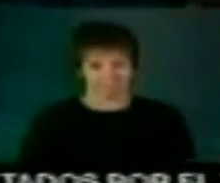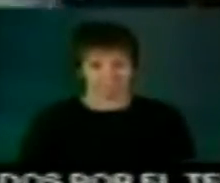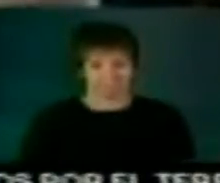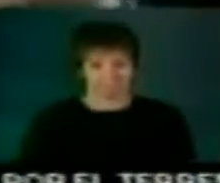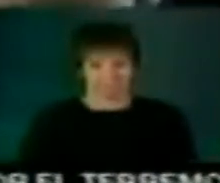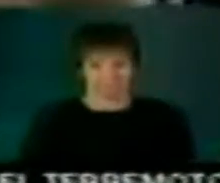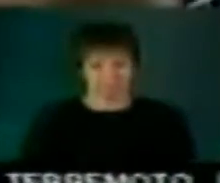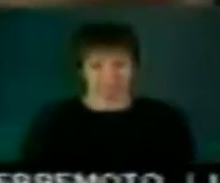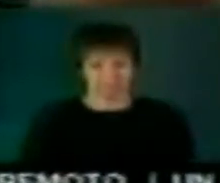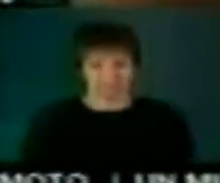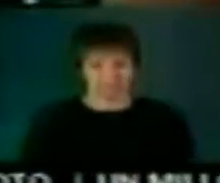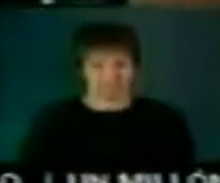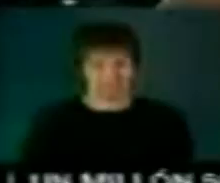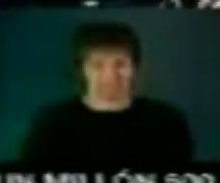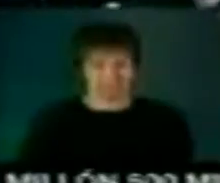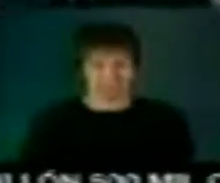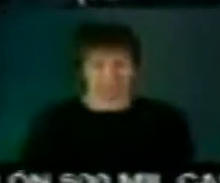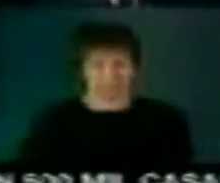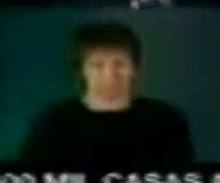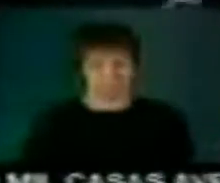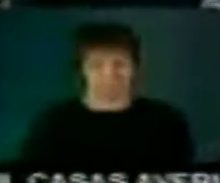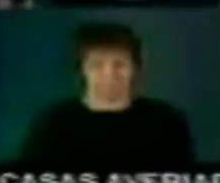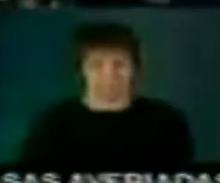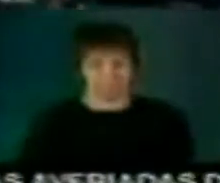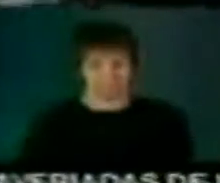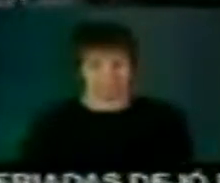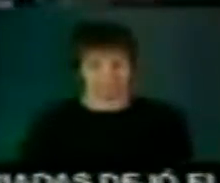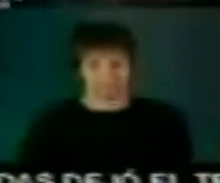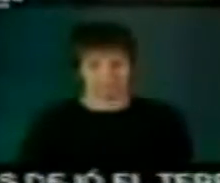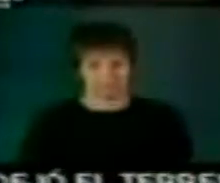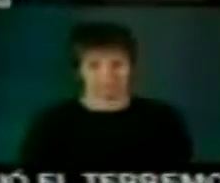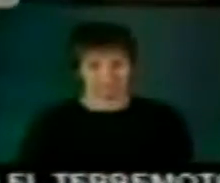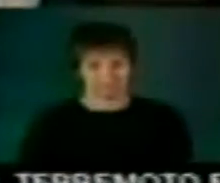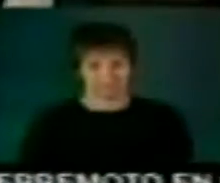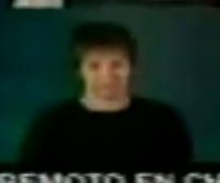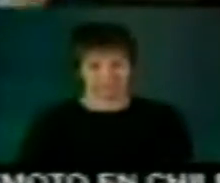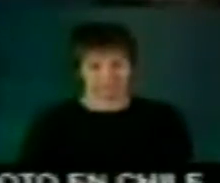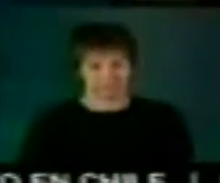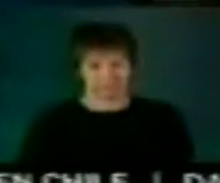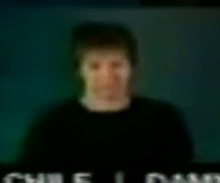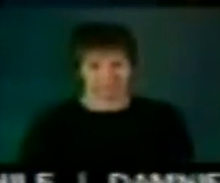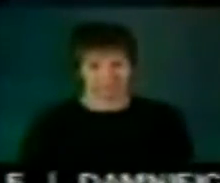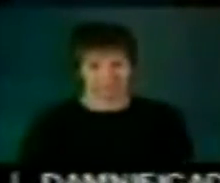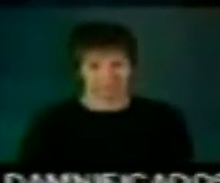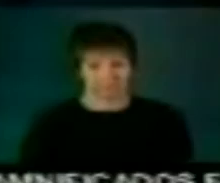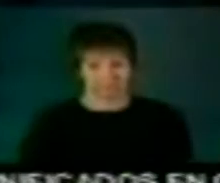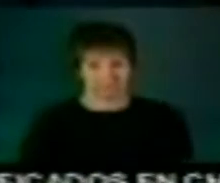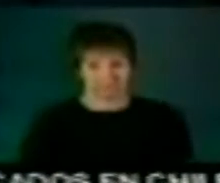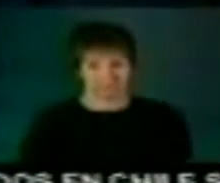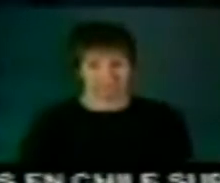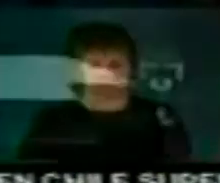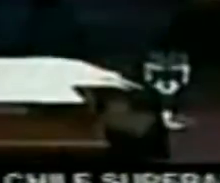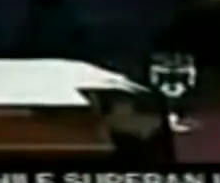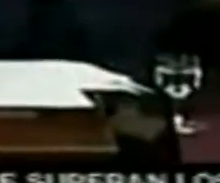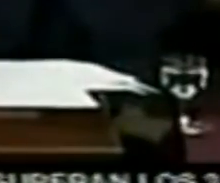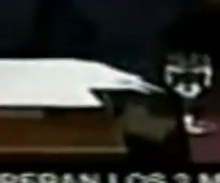Perdidos del Congreso Uruguayo, el primer mandatario de esta nación emite su primer discurso ante el